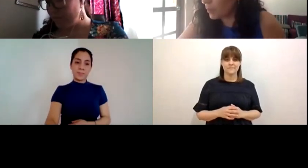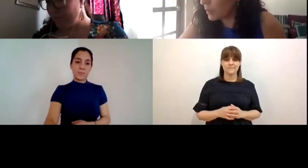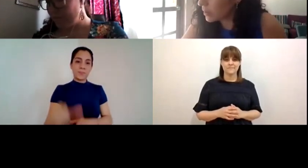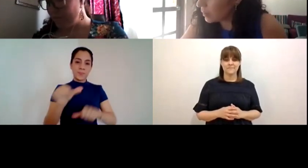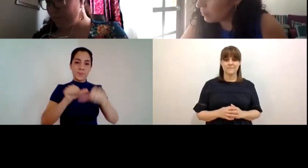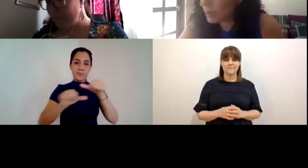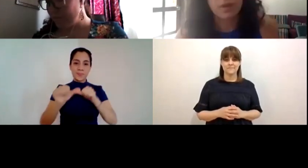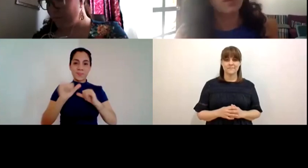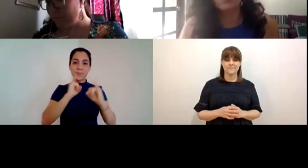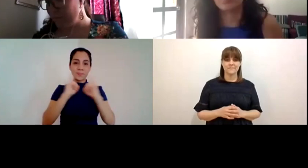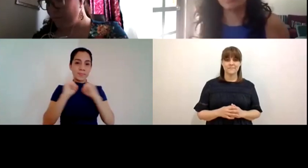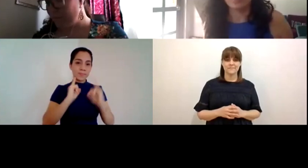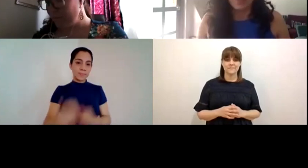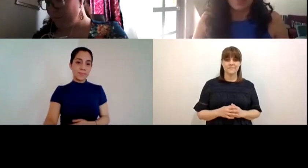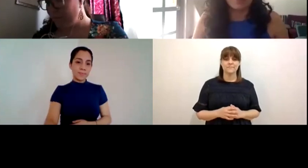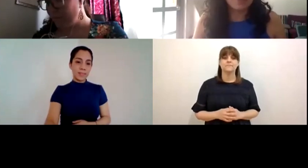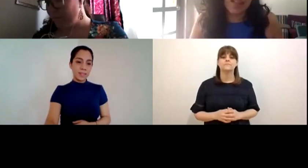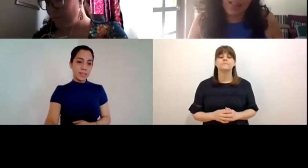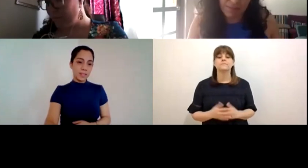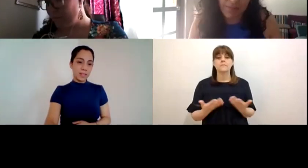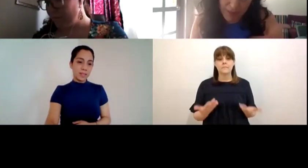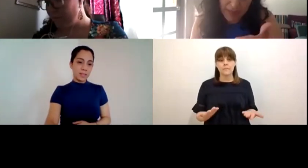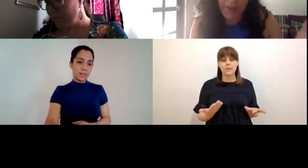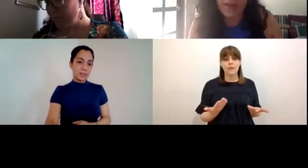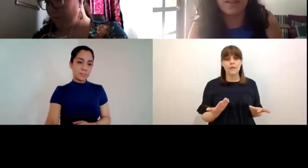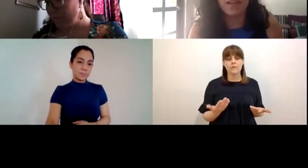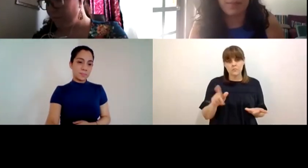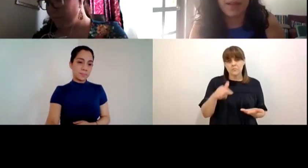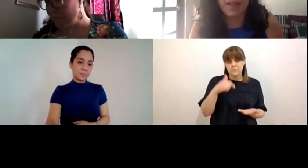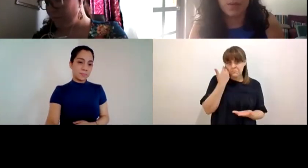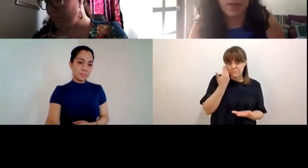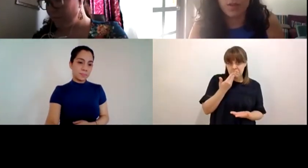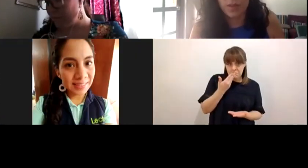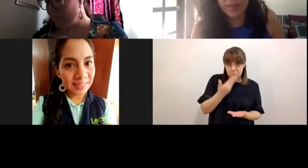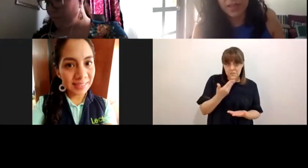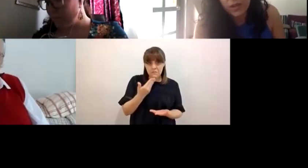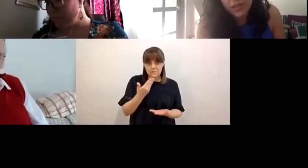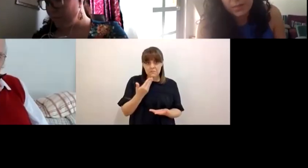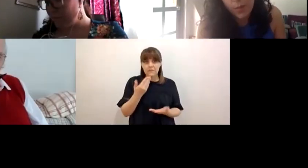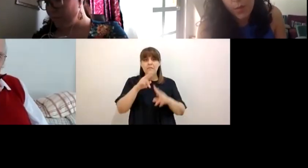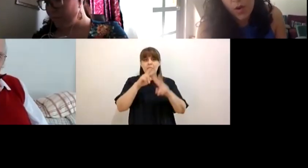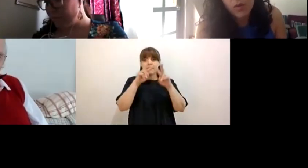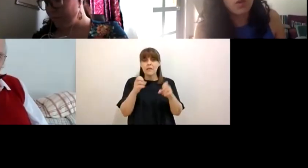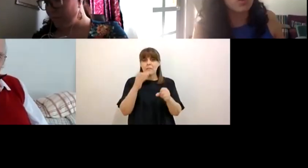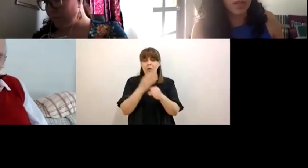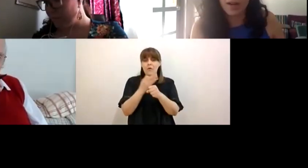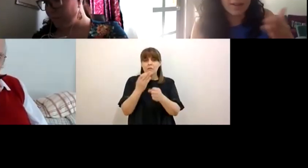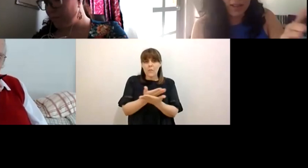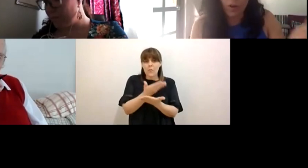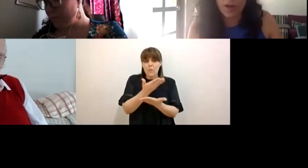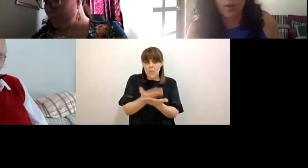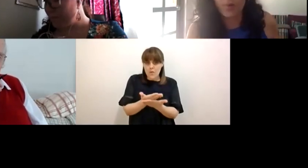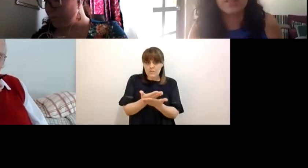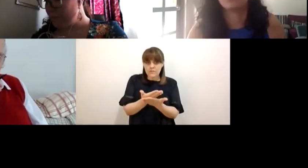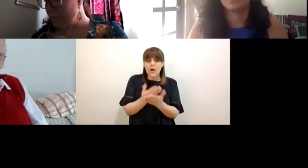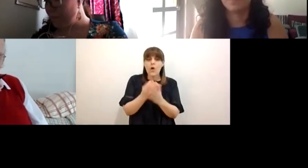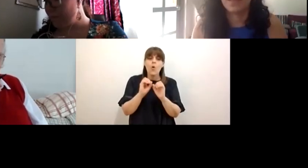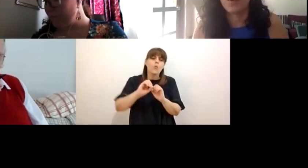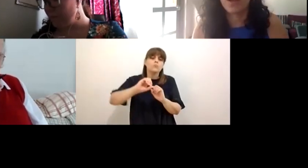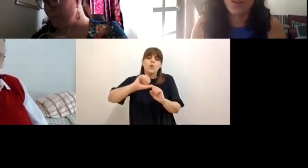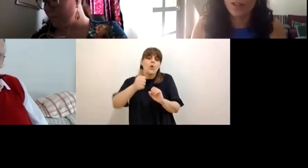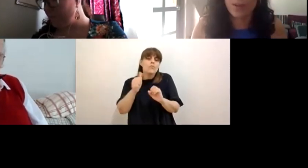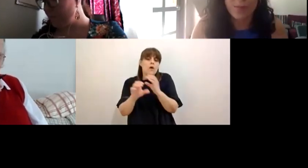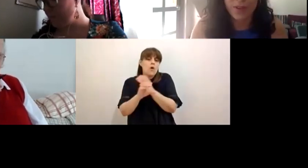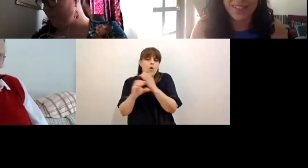déjenme ver si ok si les parece bien platicar sobre estos temas que yo les propongo o si quieren desarrollar algo más de lo que